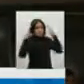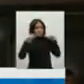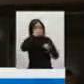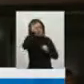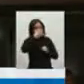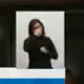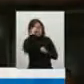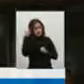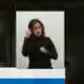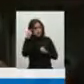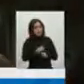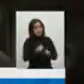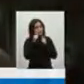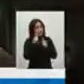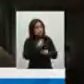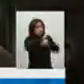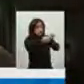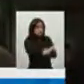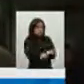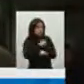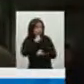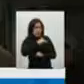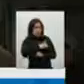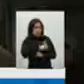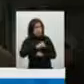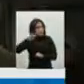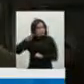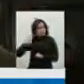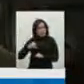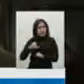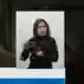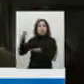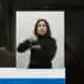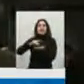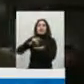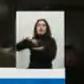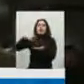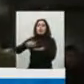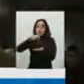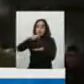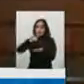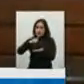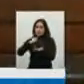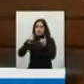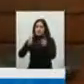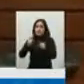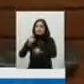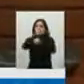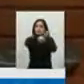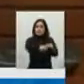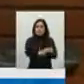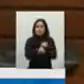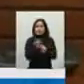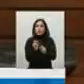señora Milagro Sala, está ratificando que existe la prisión preventiva. Lo único que está recomendando es que